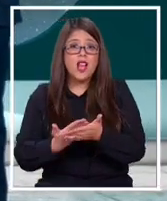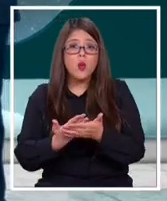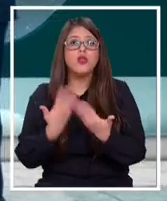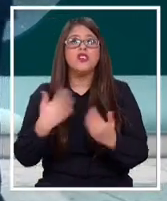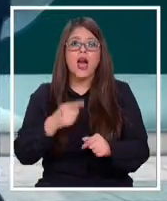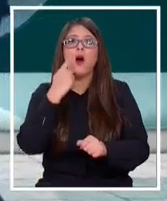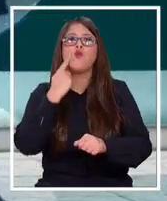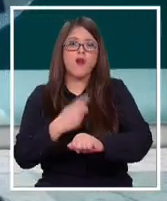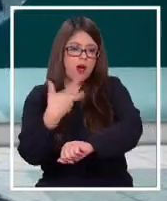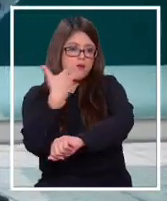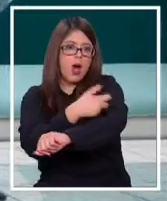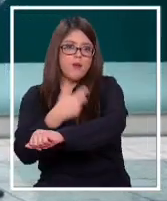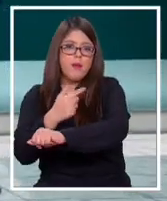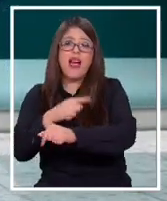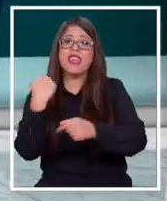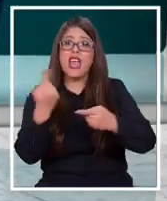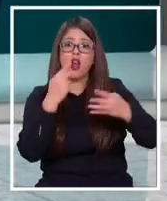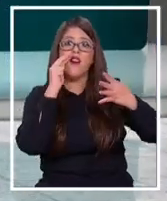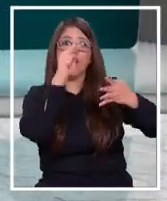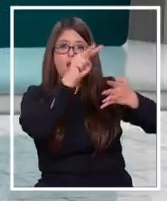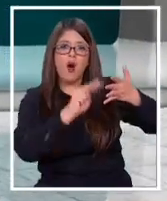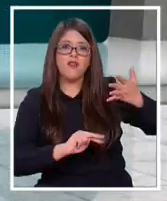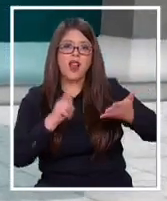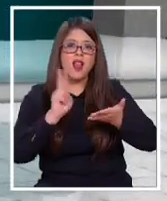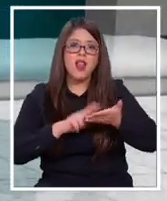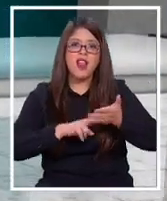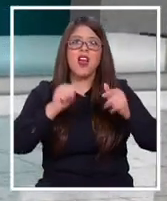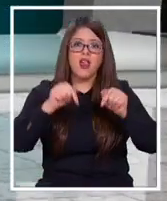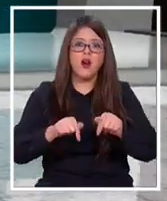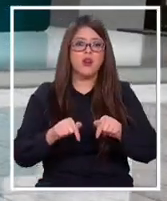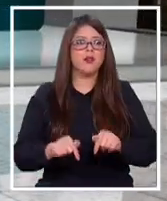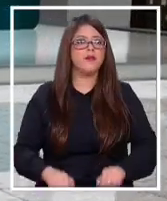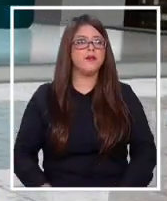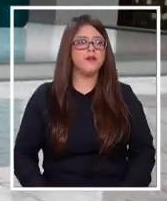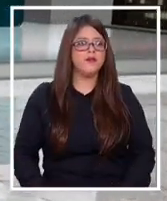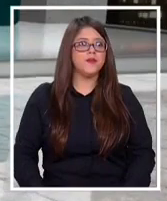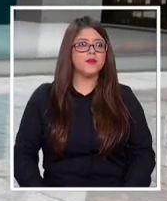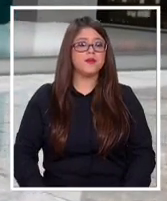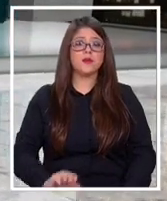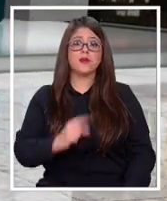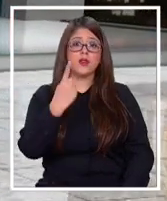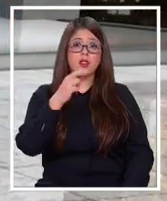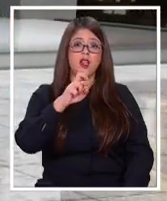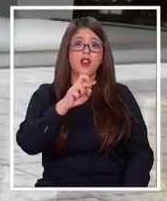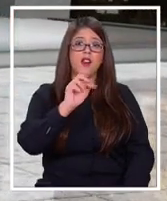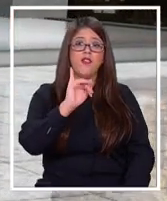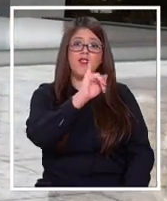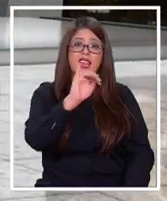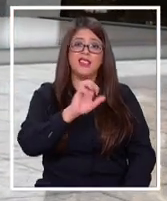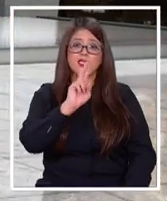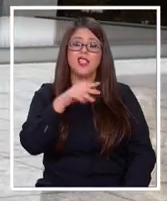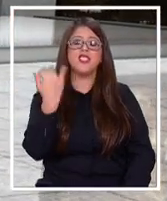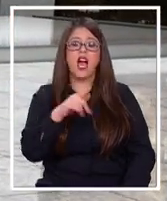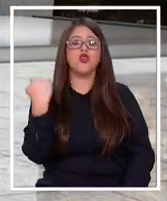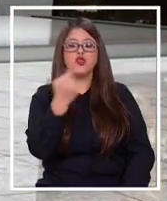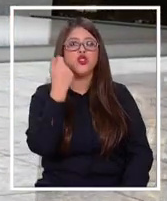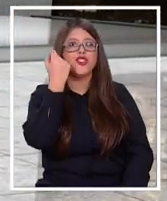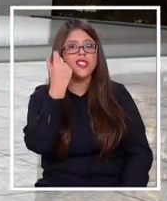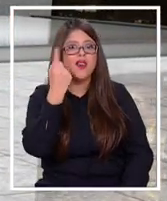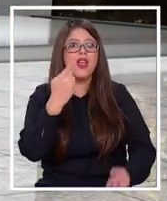siguientes vacunas que vamos a revisar en nuestra realidad aumentada. Primero, Pfizer, que ya